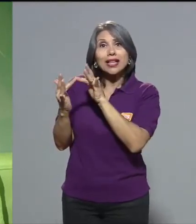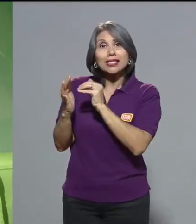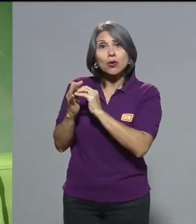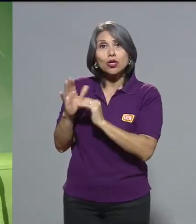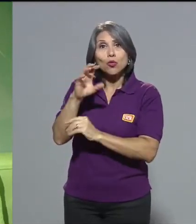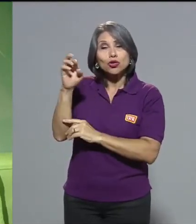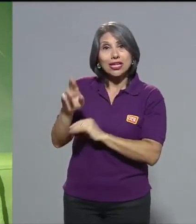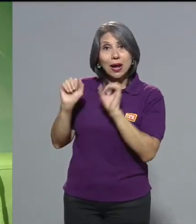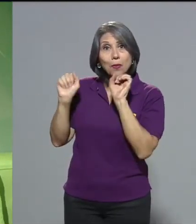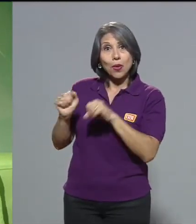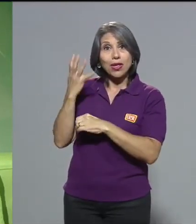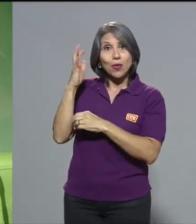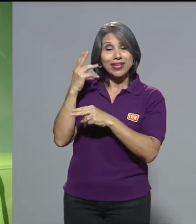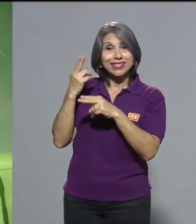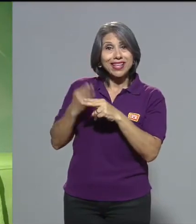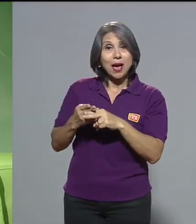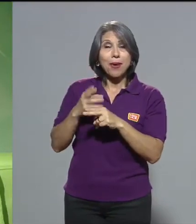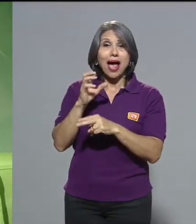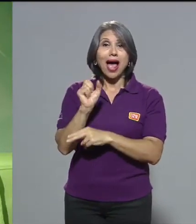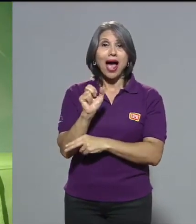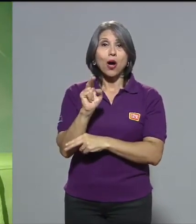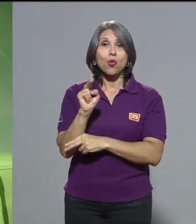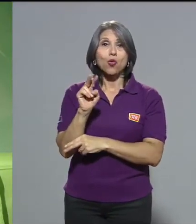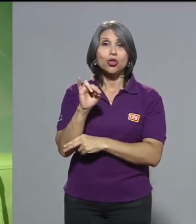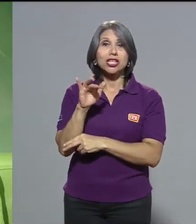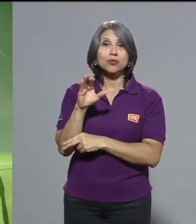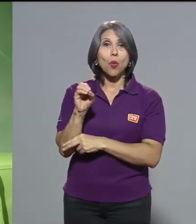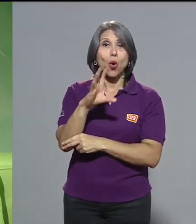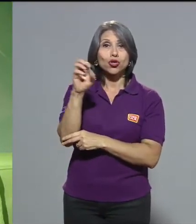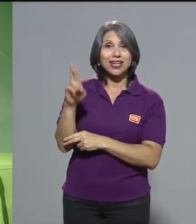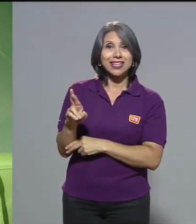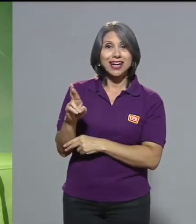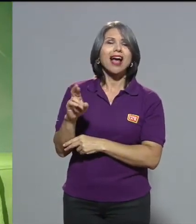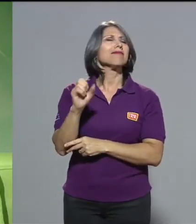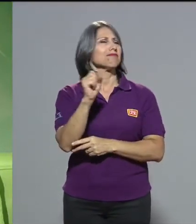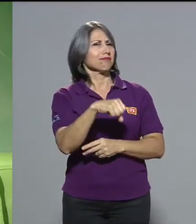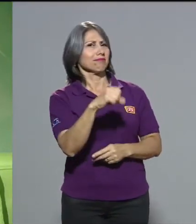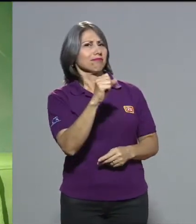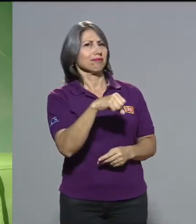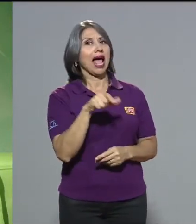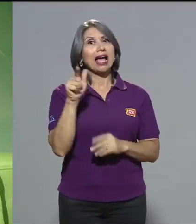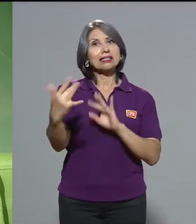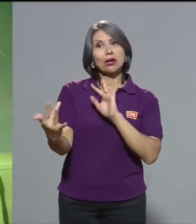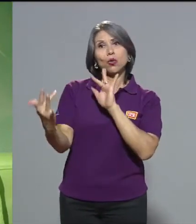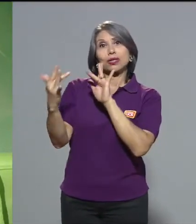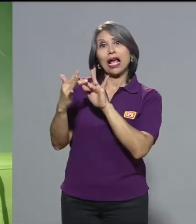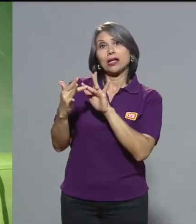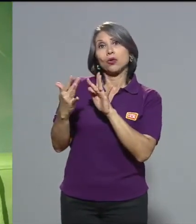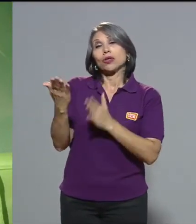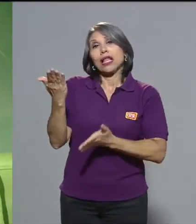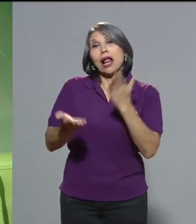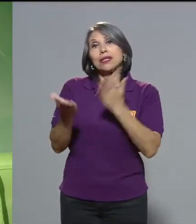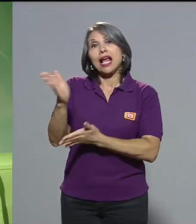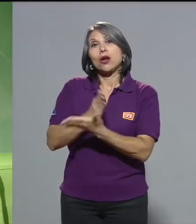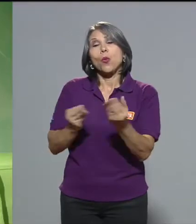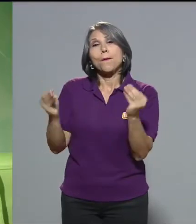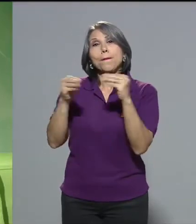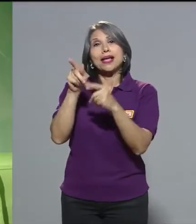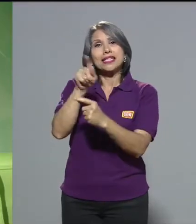Facebook, ¿verdad? Claro, que se llama Autismo Costa Rica, ahí está el contacto para que si ya casos más específicos que